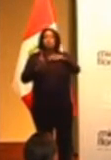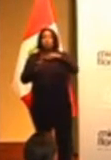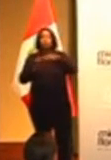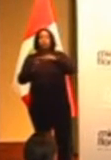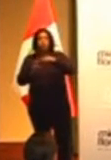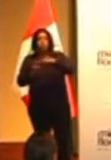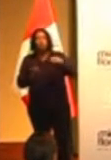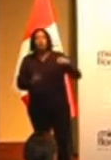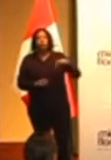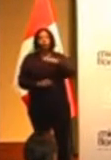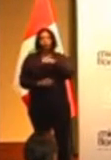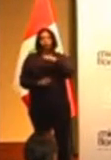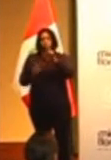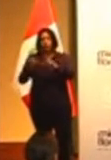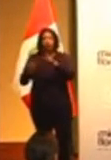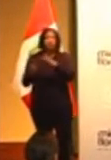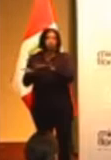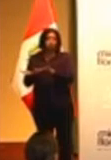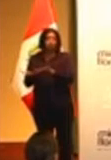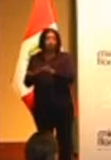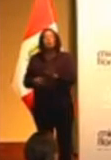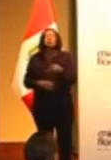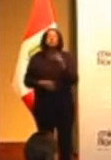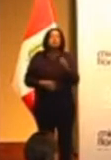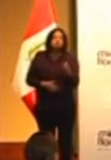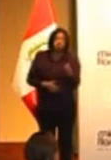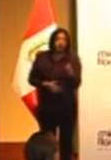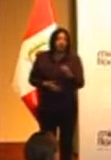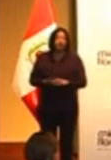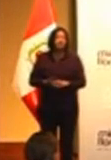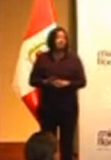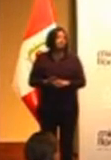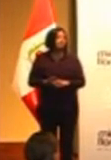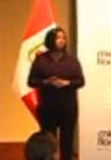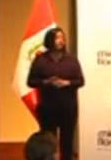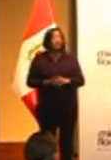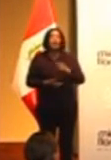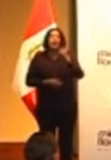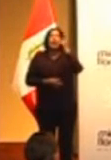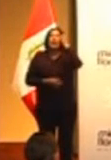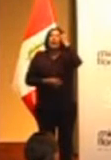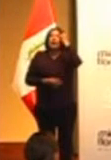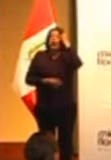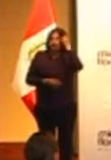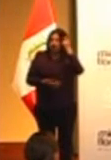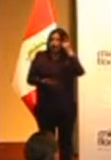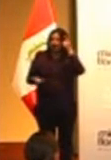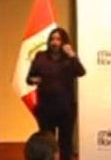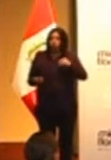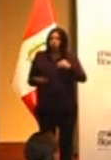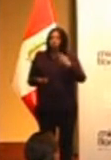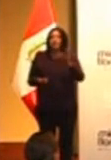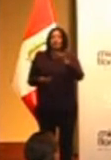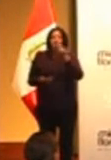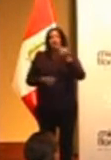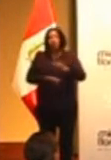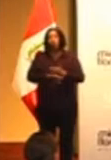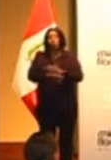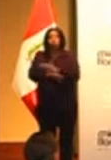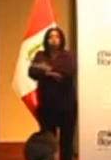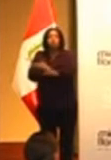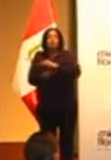para nosotros como ciudadanos, porque es, uno, la toma de conciencia de que tiene que haber una mejora en lo